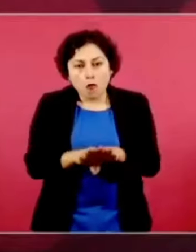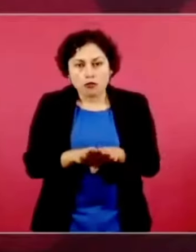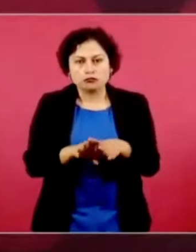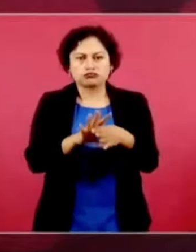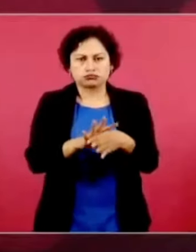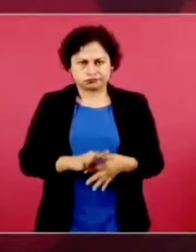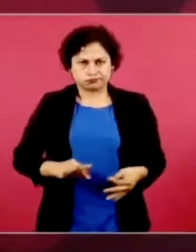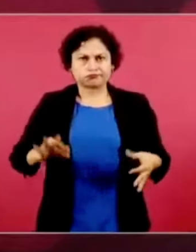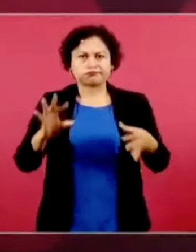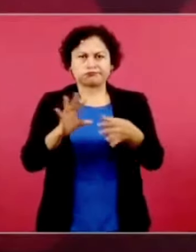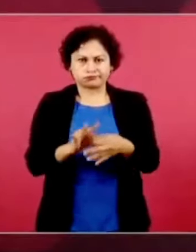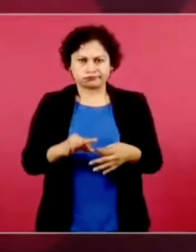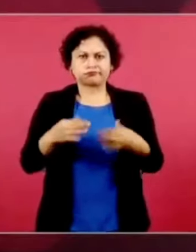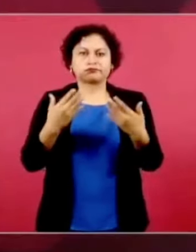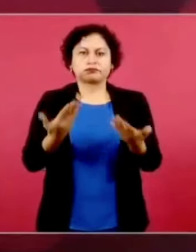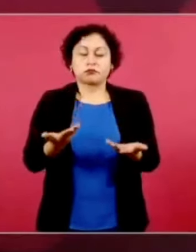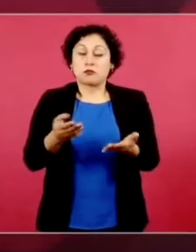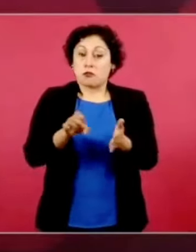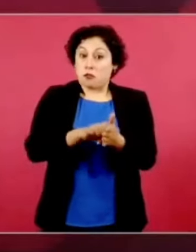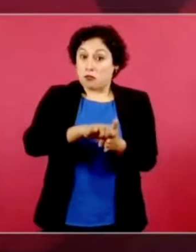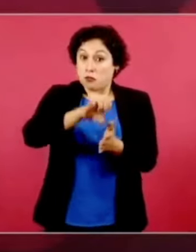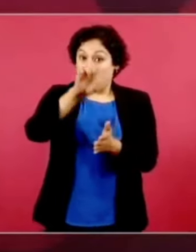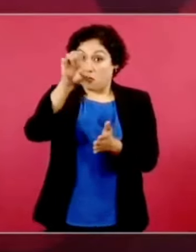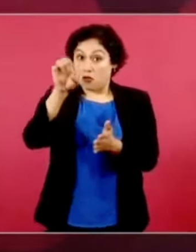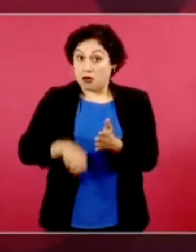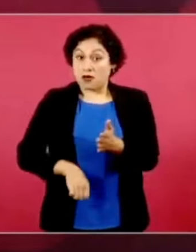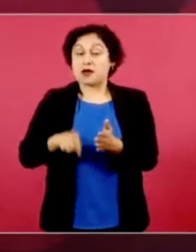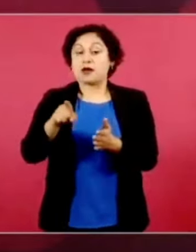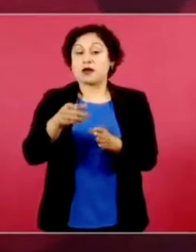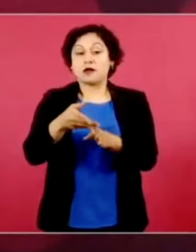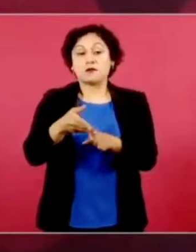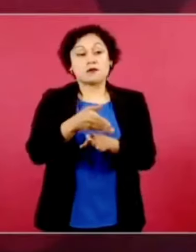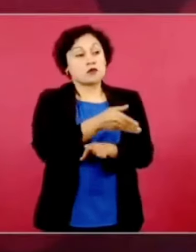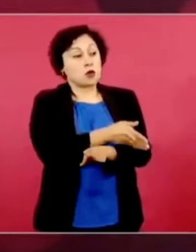a los oligarcas del antiguo régimen?